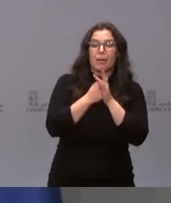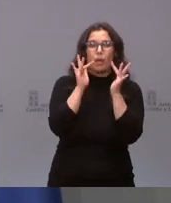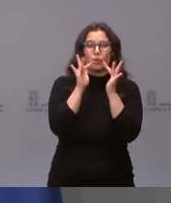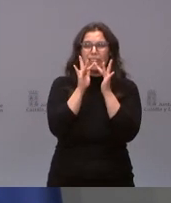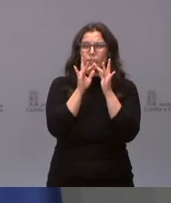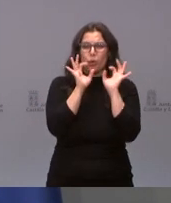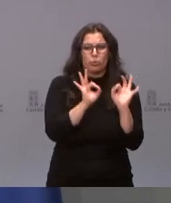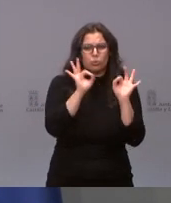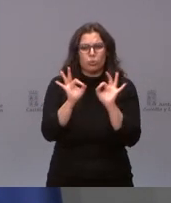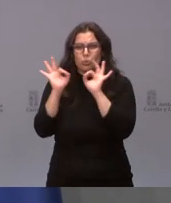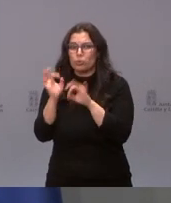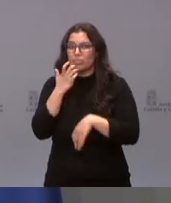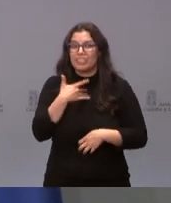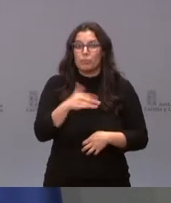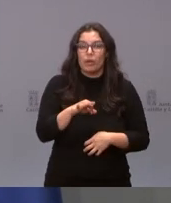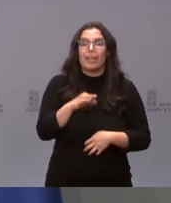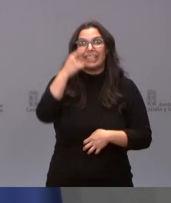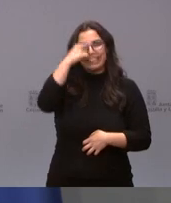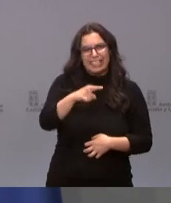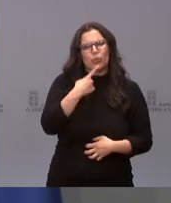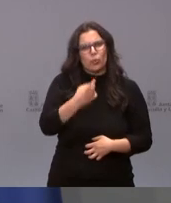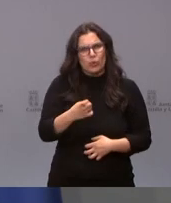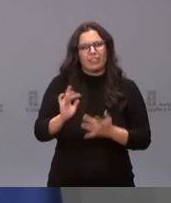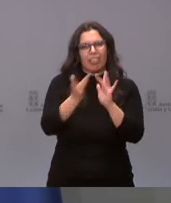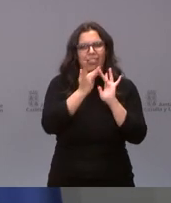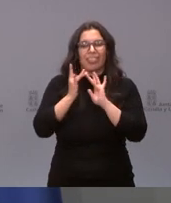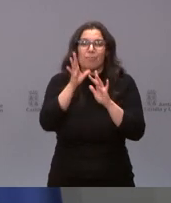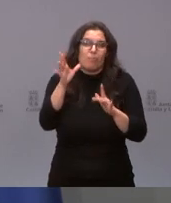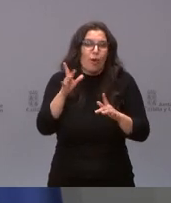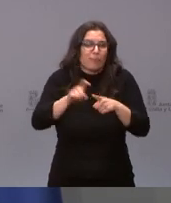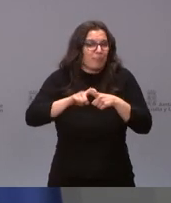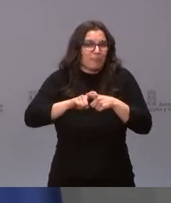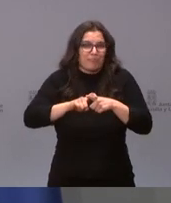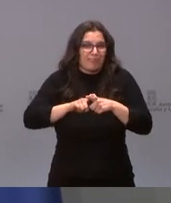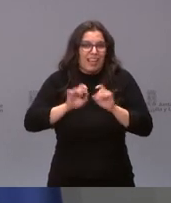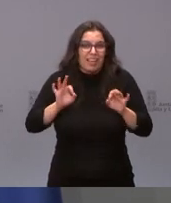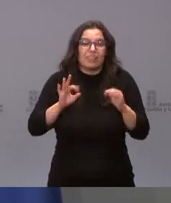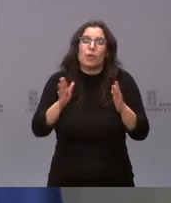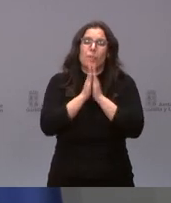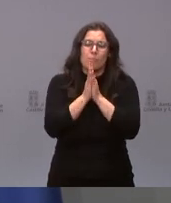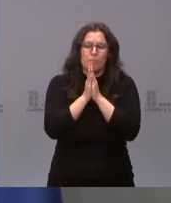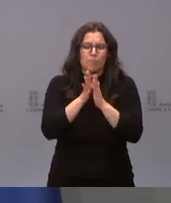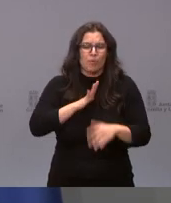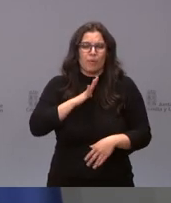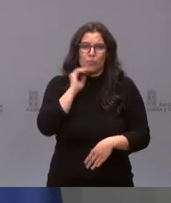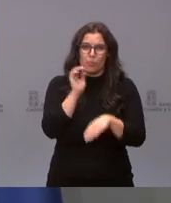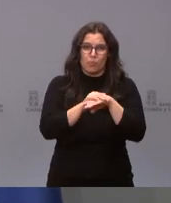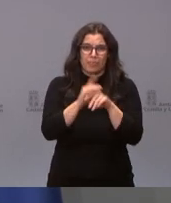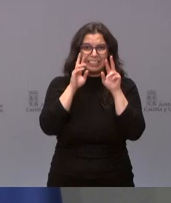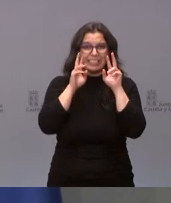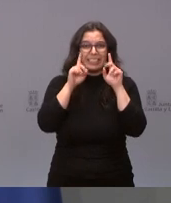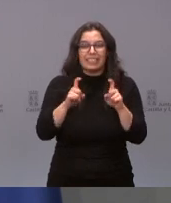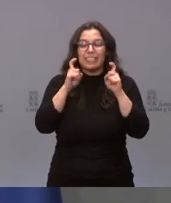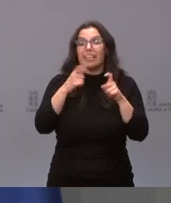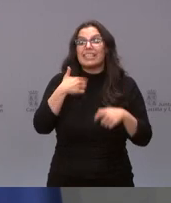social en la medida de lo posible y seis sé que esto nos cuesta dada nuestra manera de ser pero por favor intenten cumplirlo y desde luego me